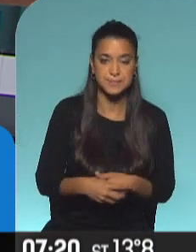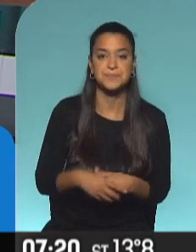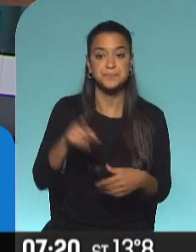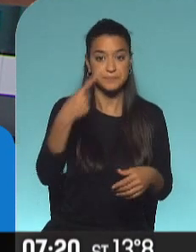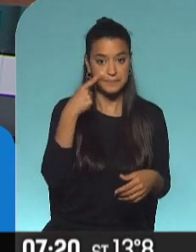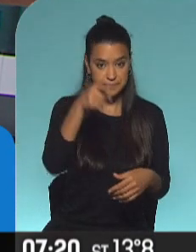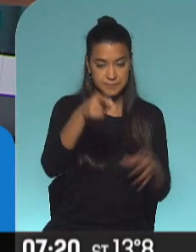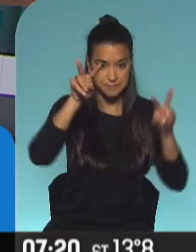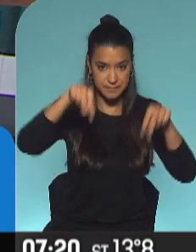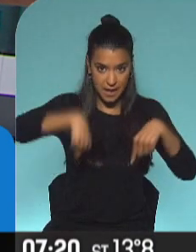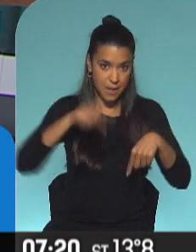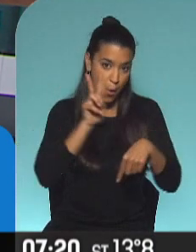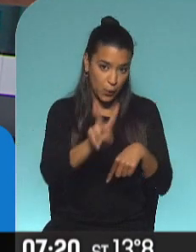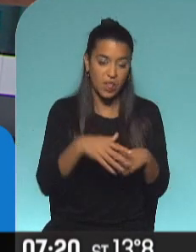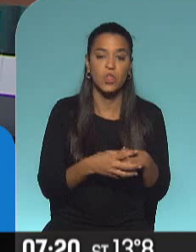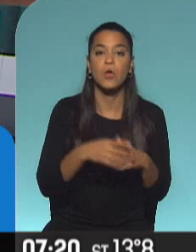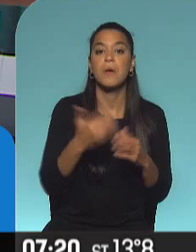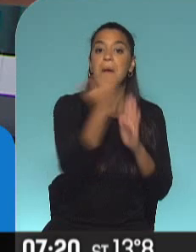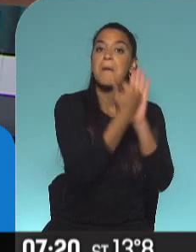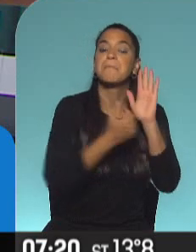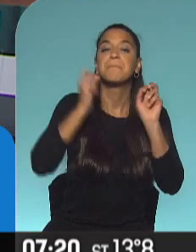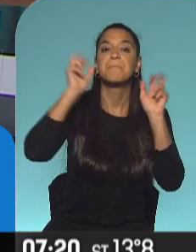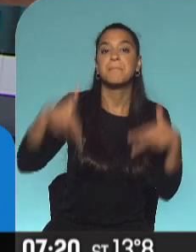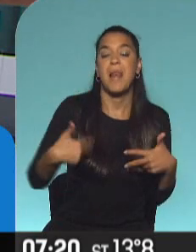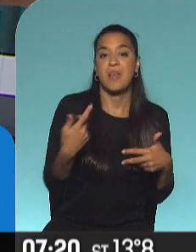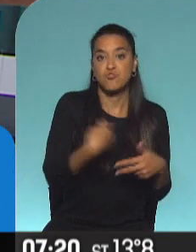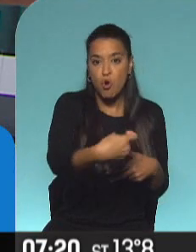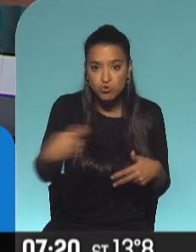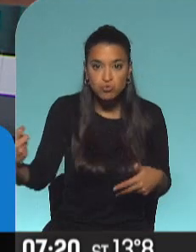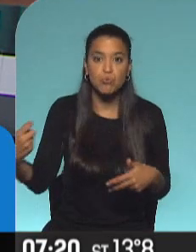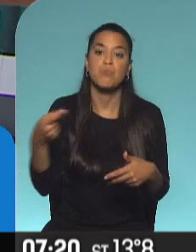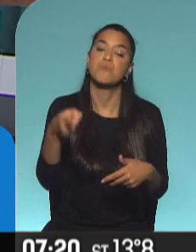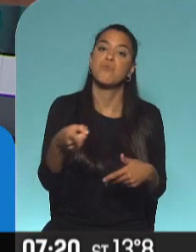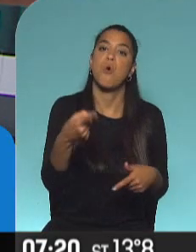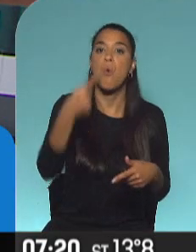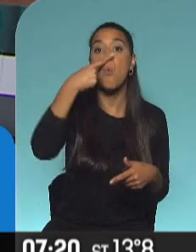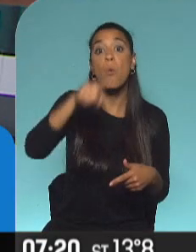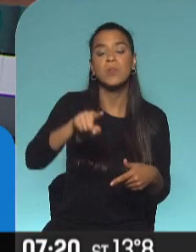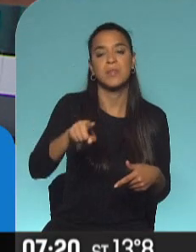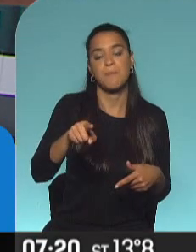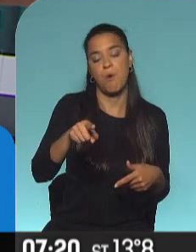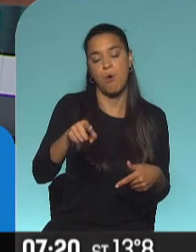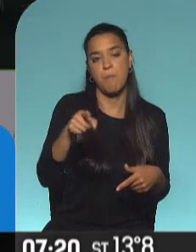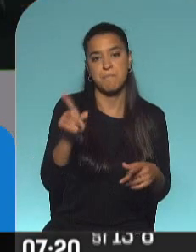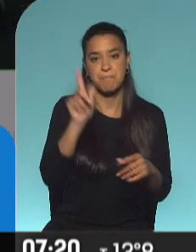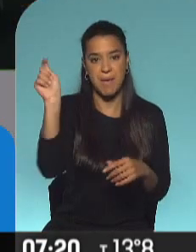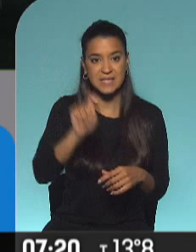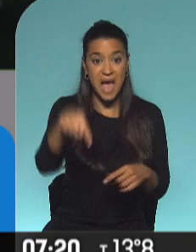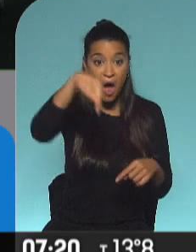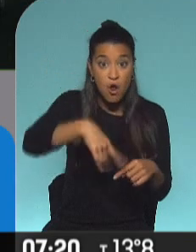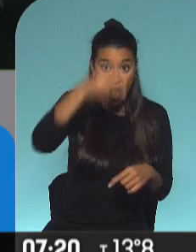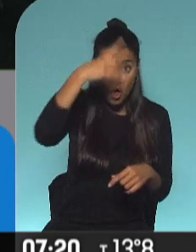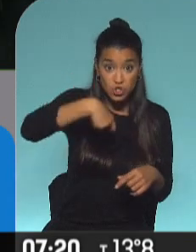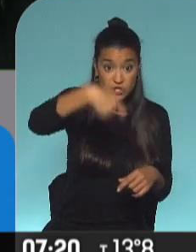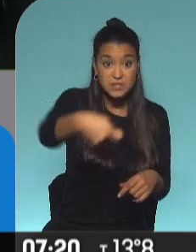¿Ves? Acá vemos entonces todos los programas de consumo que se estuvieron dando en el último mes. ¿Qué pasó con el Ahora 12? En el relanzamiento